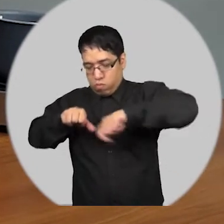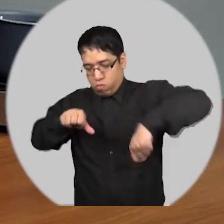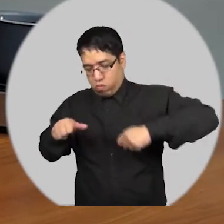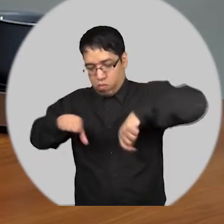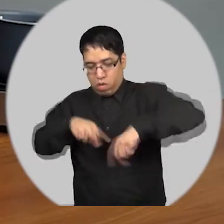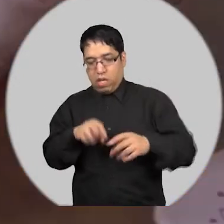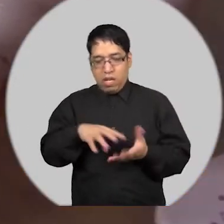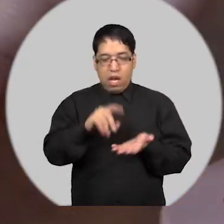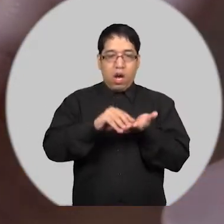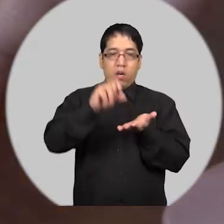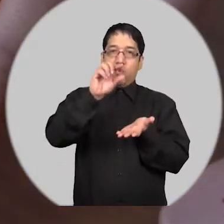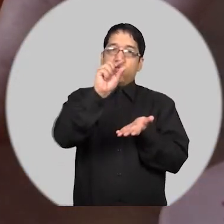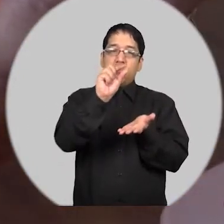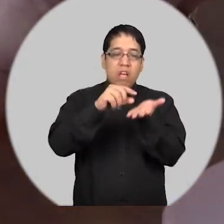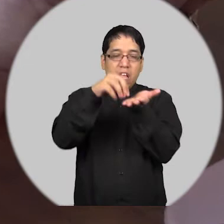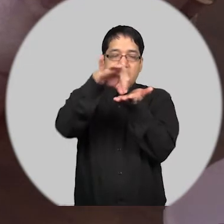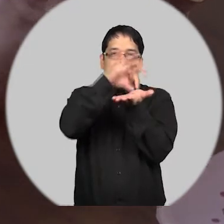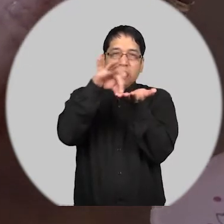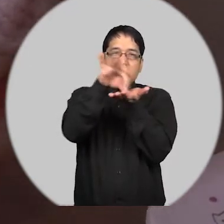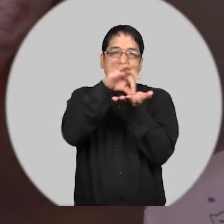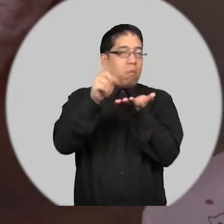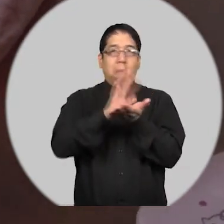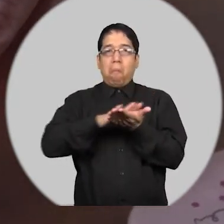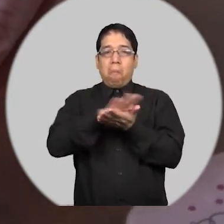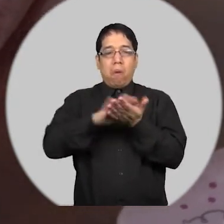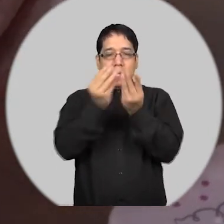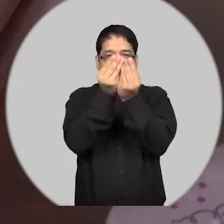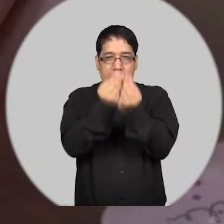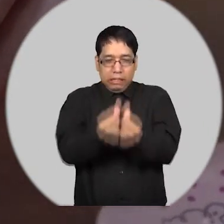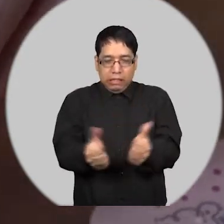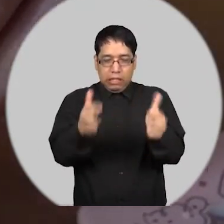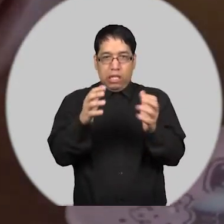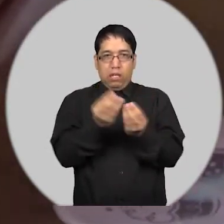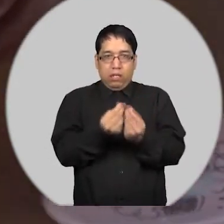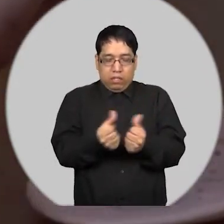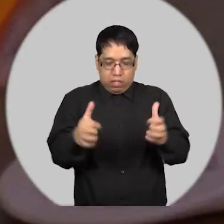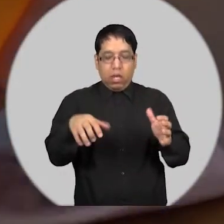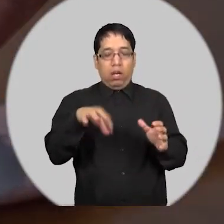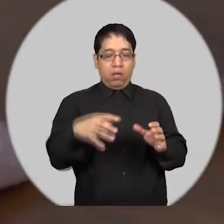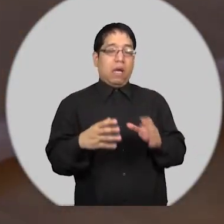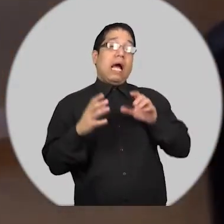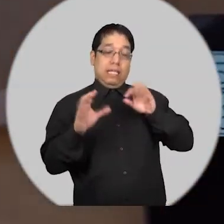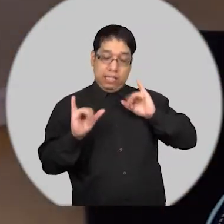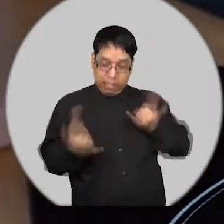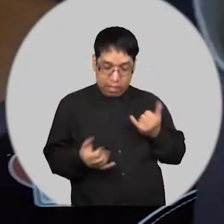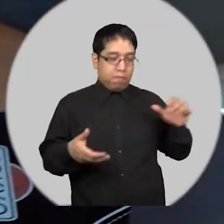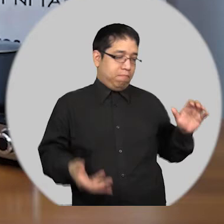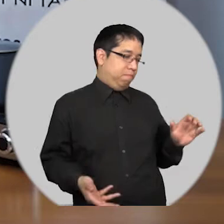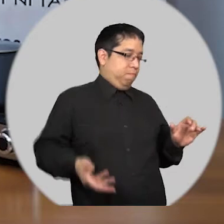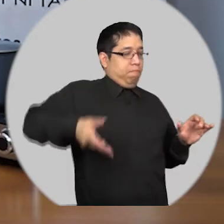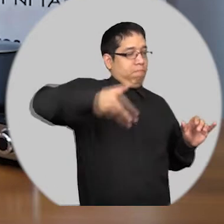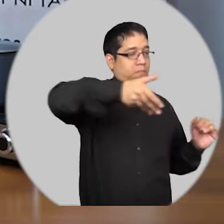Entonces evitamos los grumos. Una vez que esté bien mezcladito, queda líquido, ahí